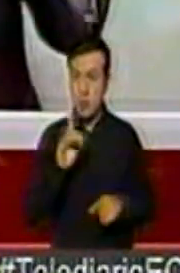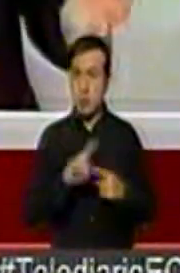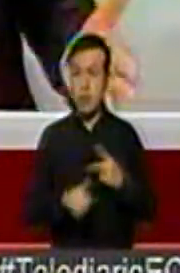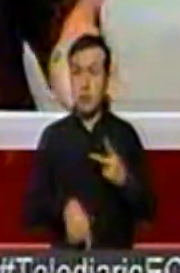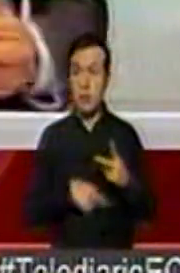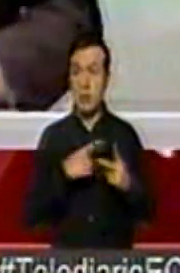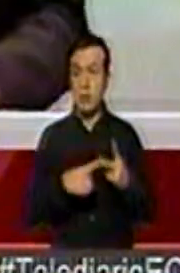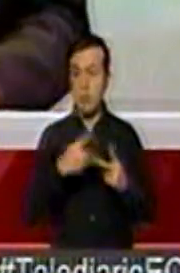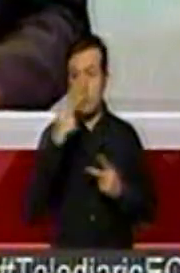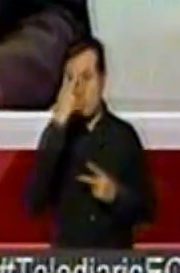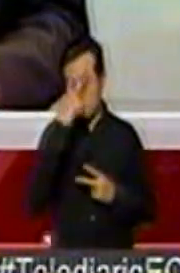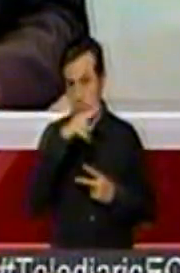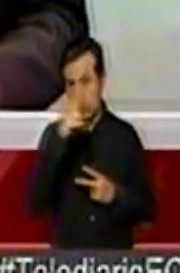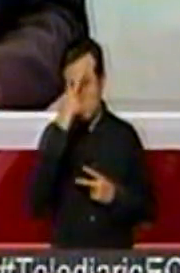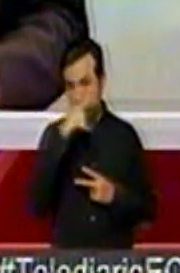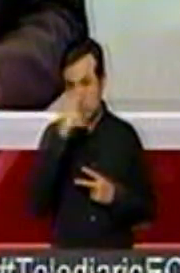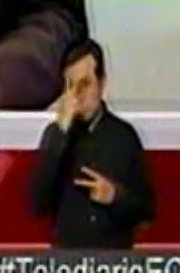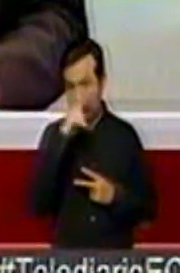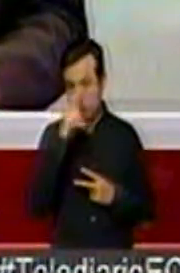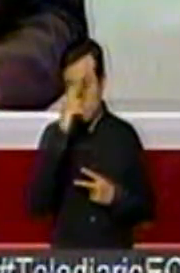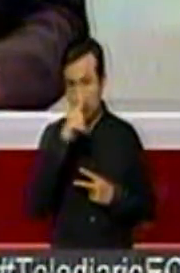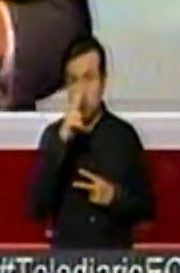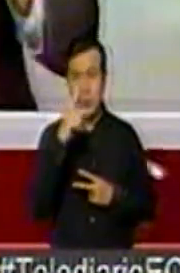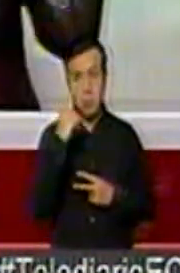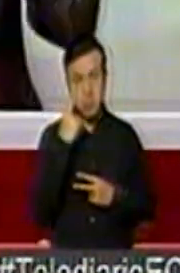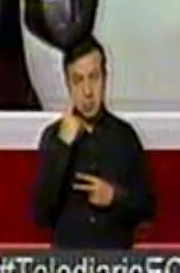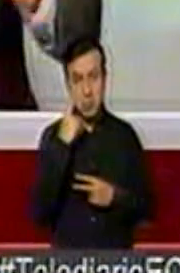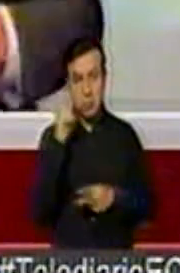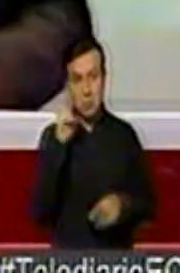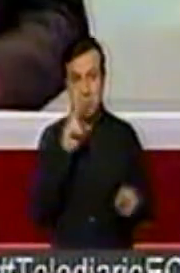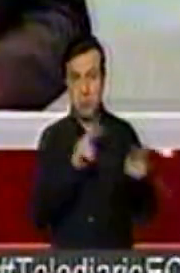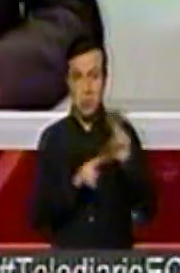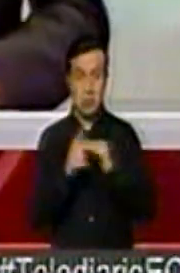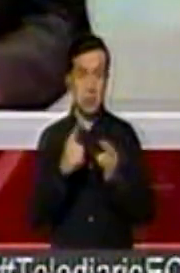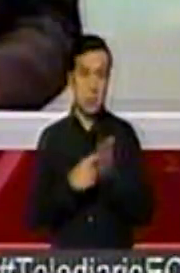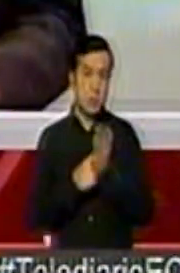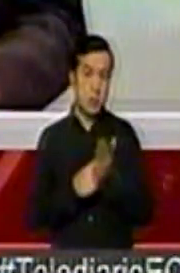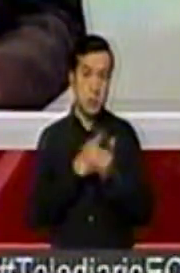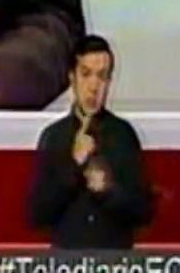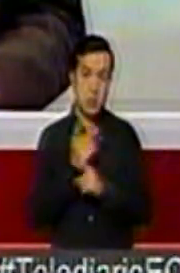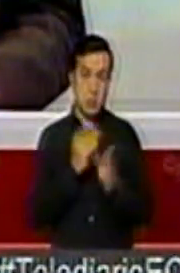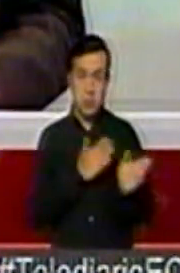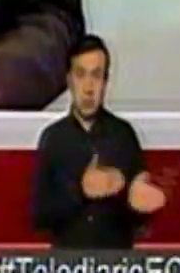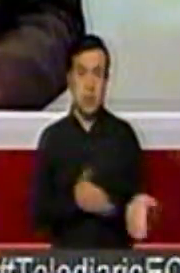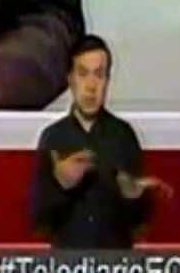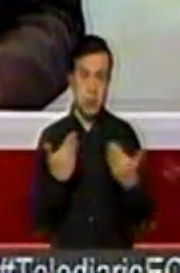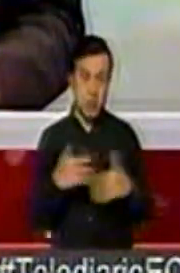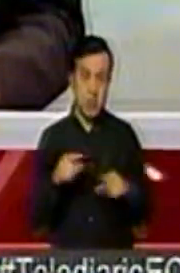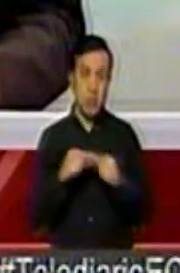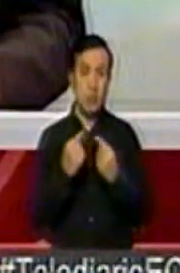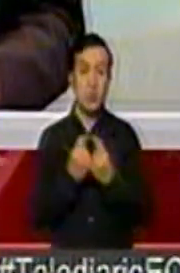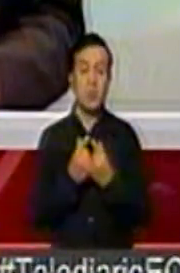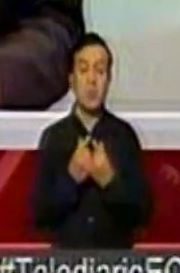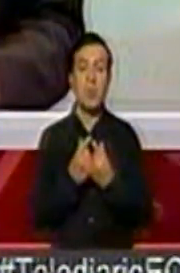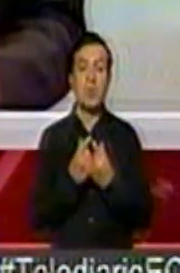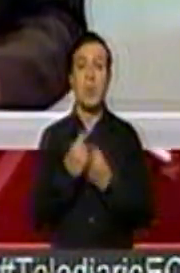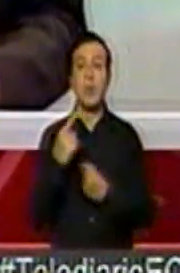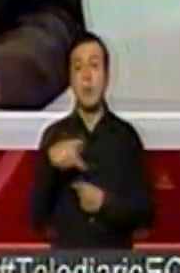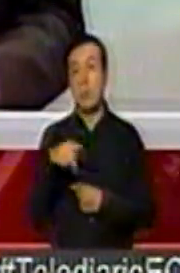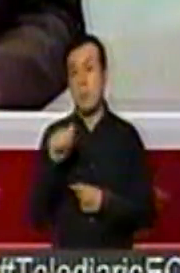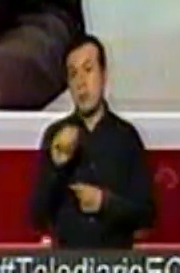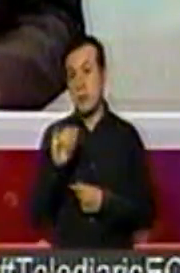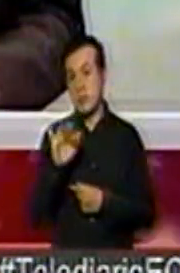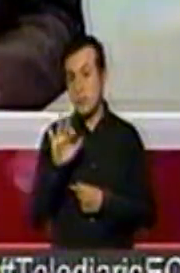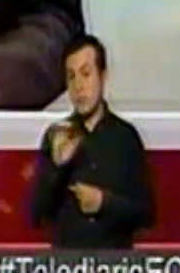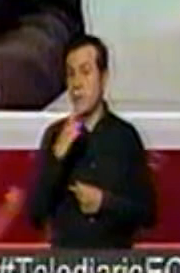Tenemos a México, que es un mercado interesante y que a través de la negociación que estamos realizando con Alianza del Pacífico puede